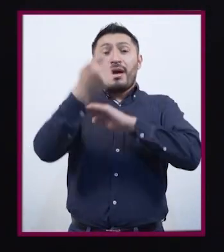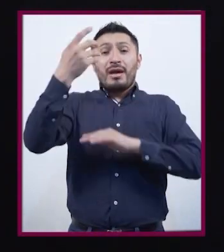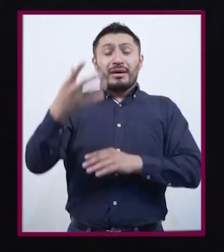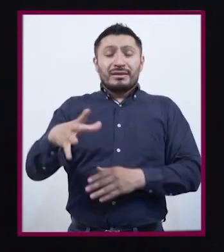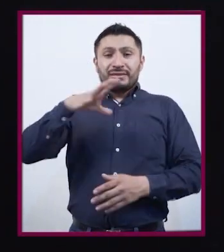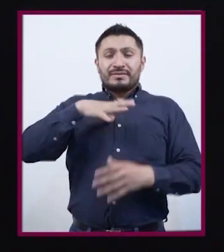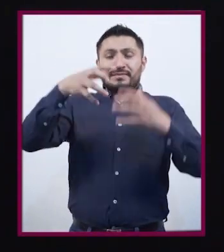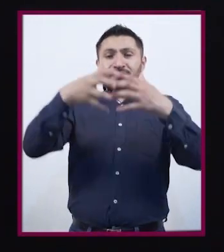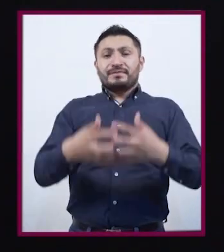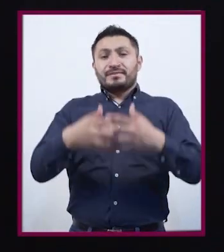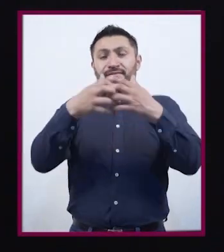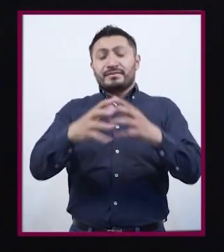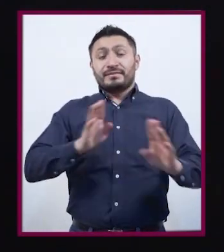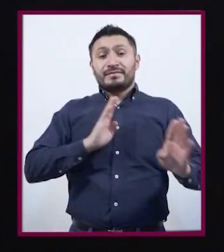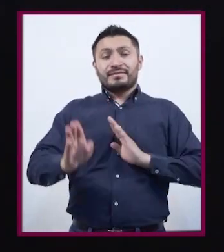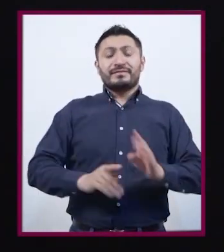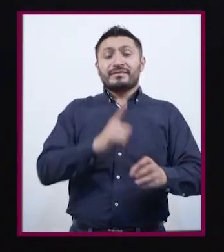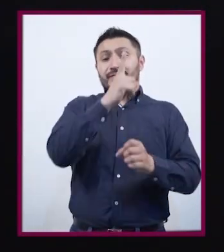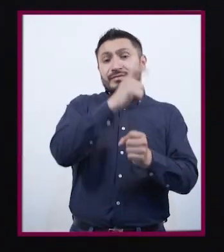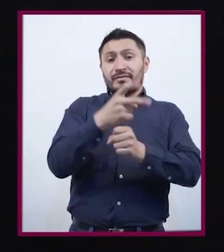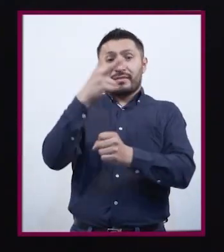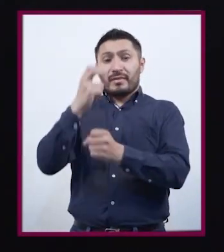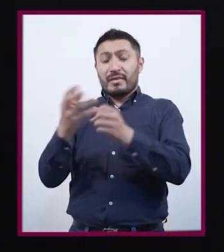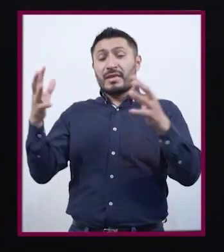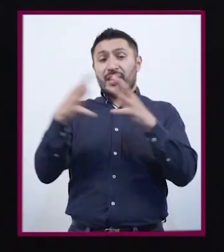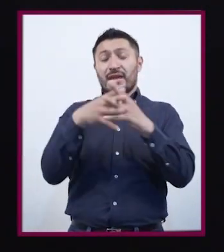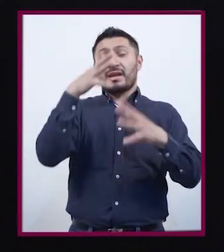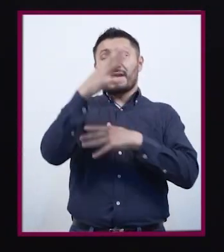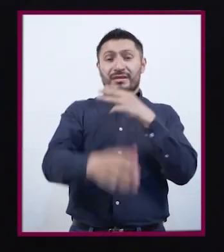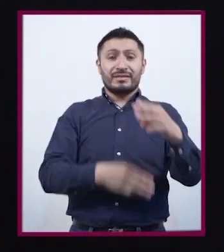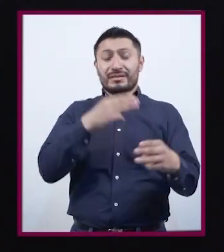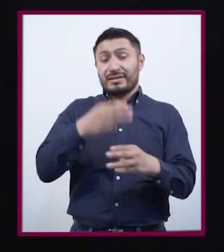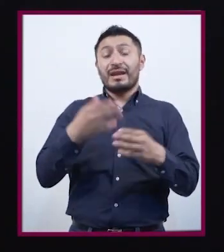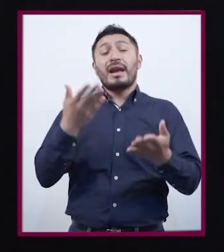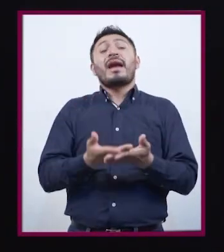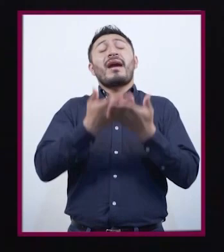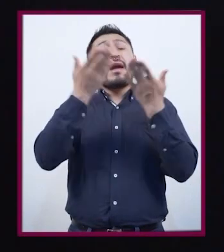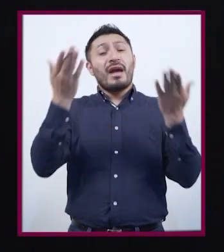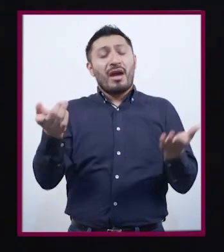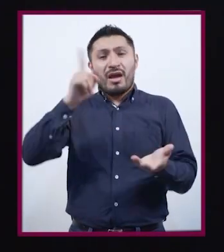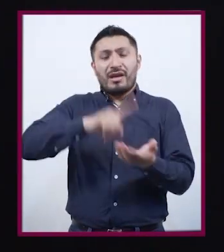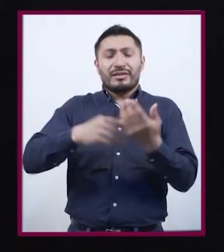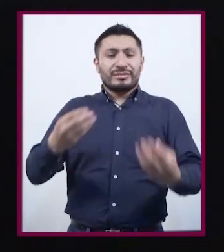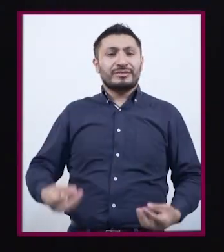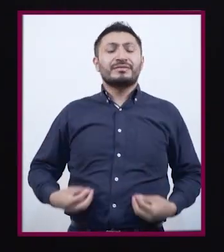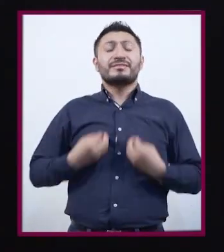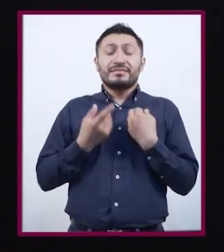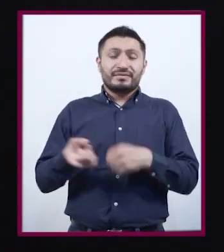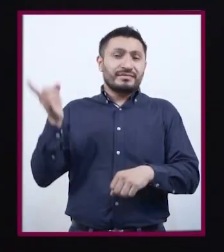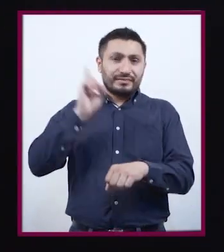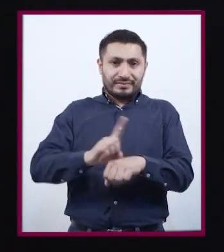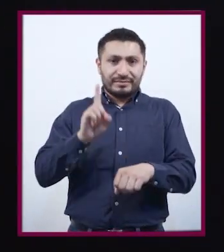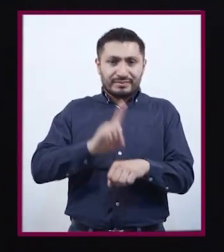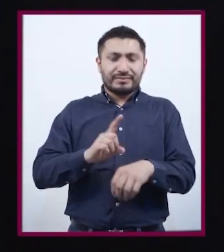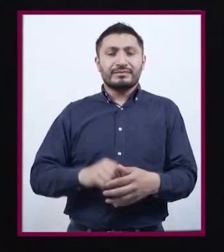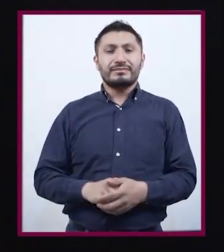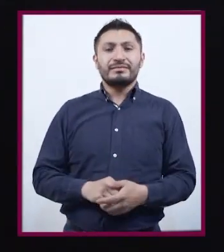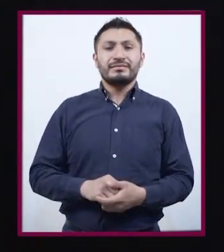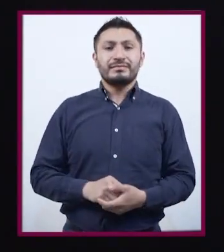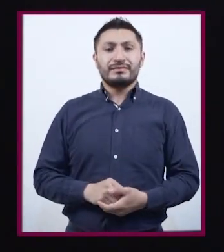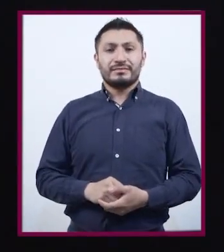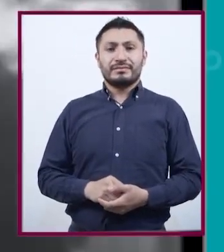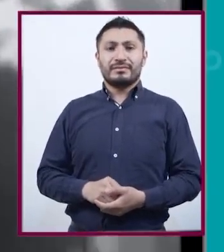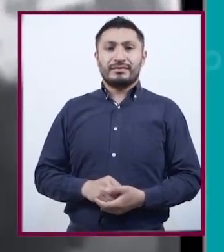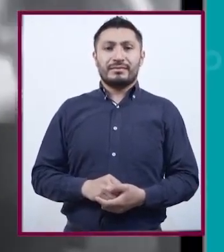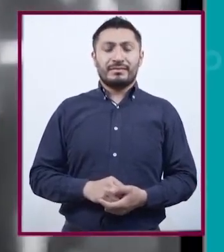aquella tecnología desarrollada por la industria militar durante la Primera y Segunda Guerra Mundial, que ahora forma parte de nuestra vida cotidiana.